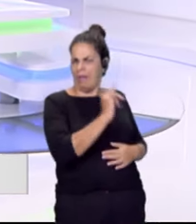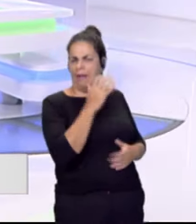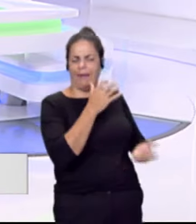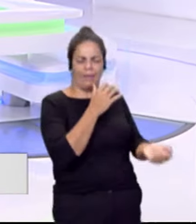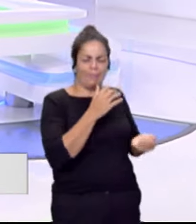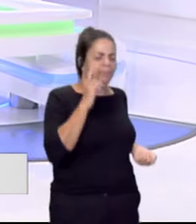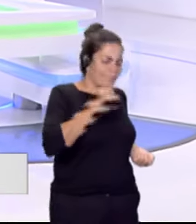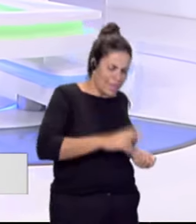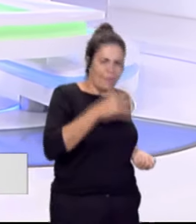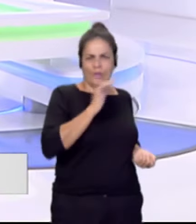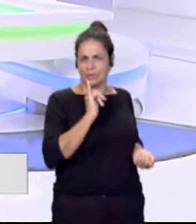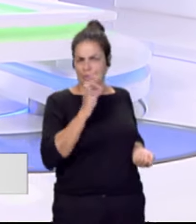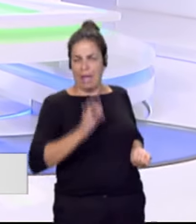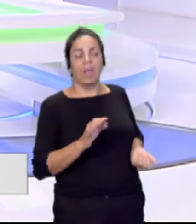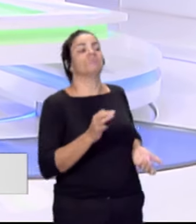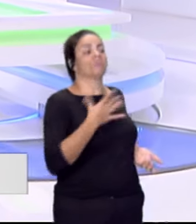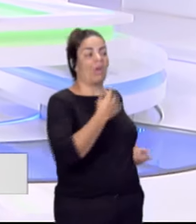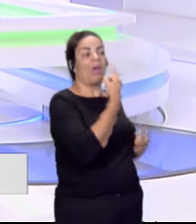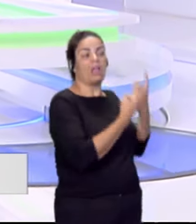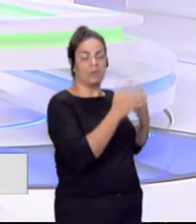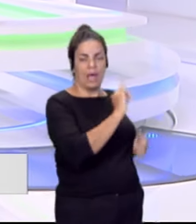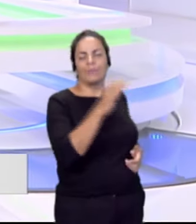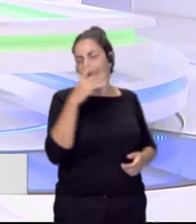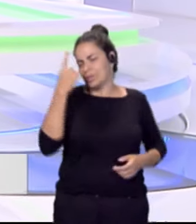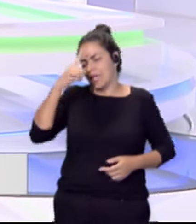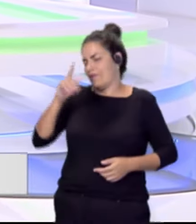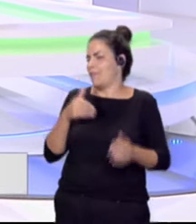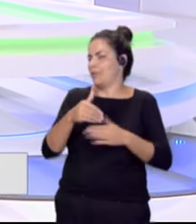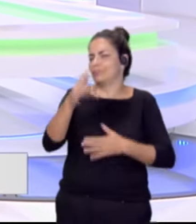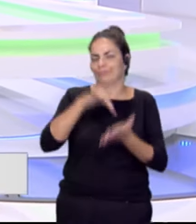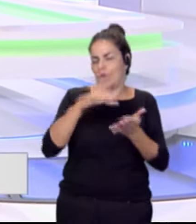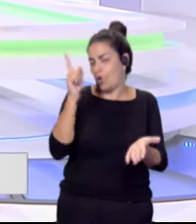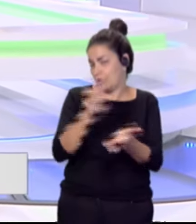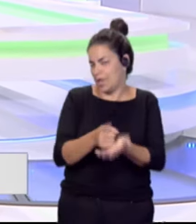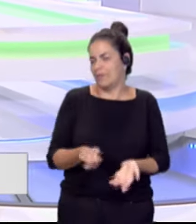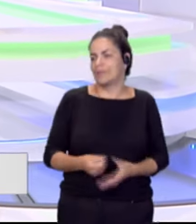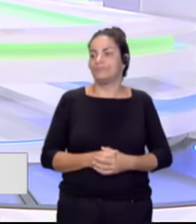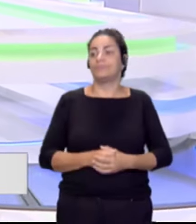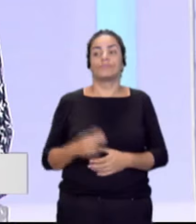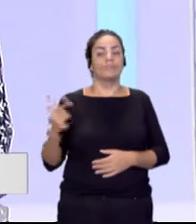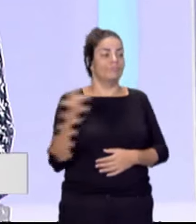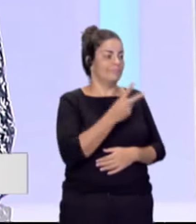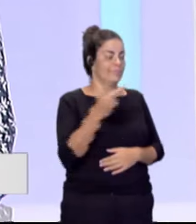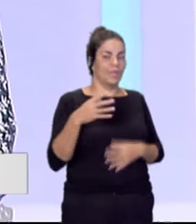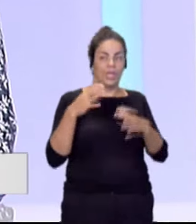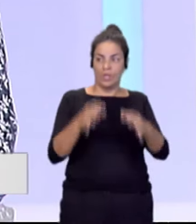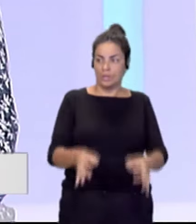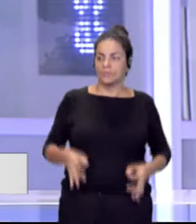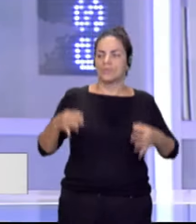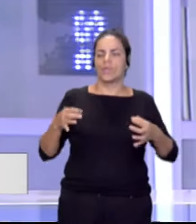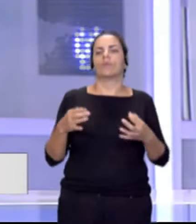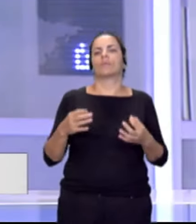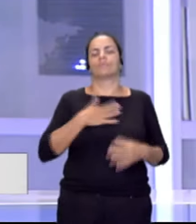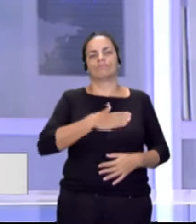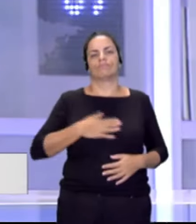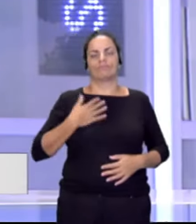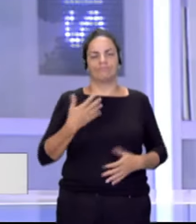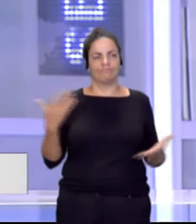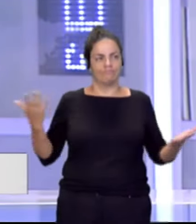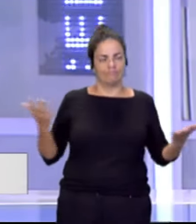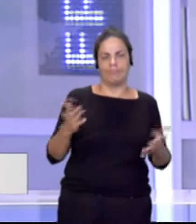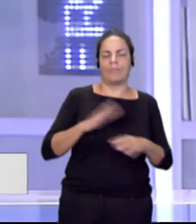sabíamos, Pilu Romeu, que esto podía suceder. Bueno, pues Chicharos Arena, como siempre, y Natacha y Arena, un placer que nos acompañen para analizar Igualmente. Esas noticias que